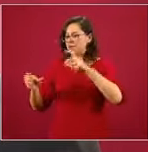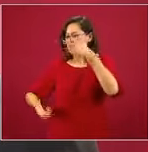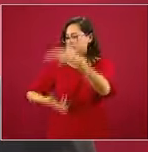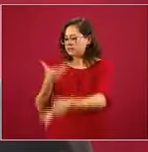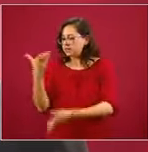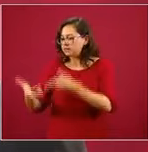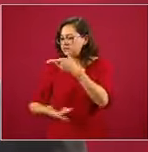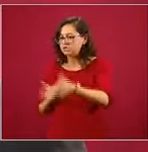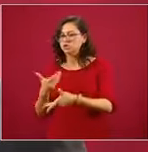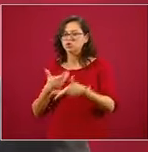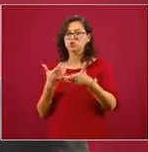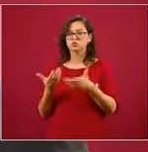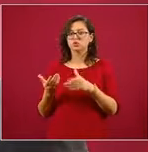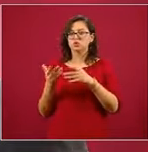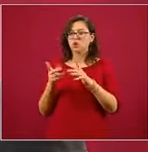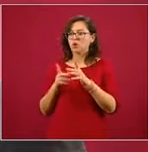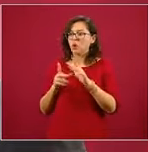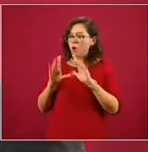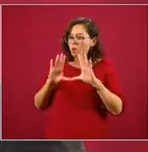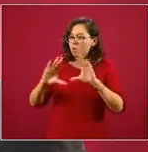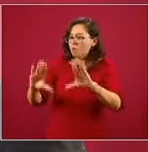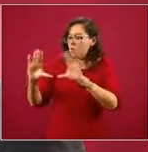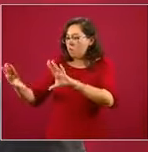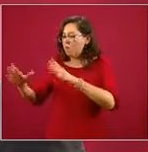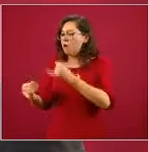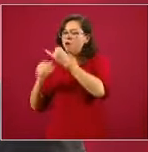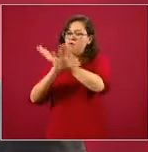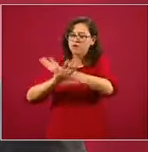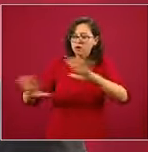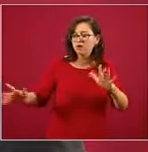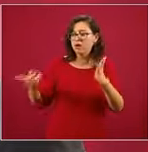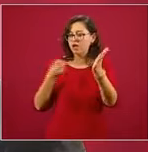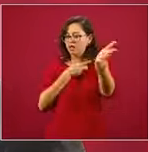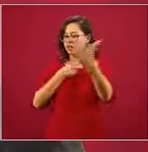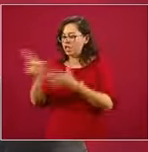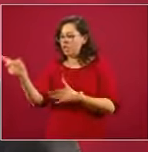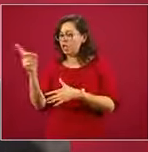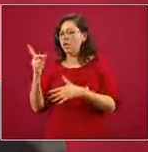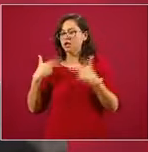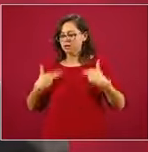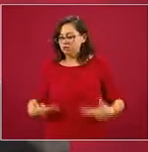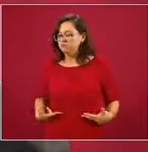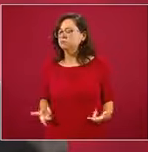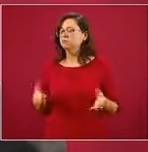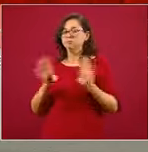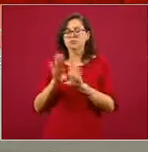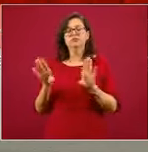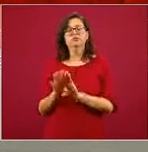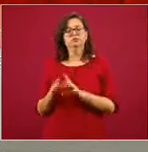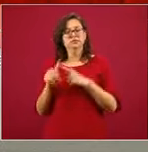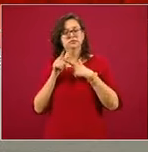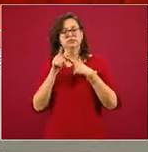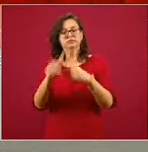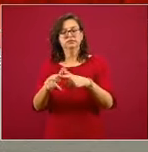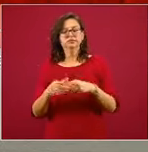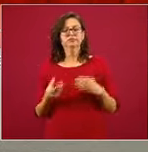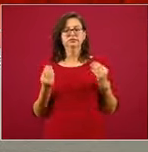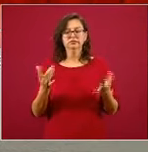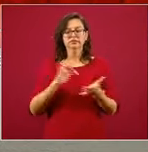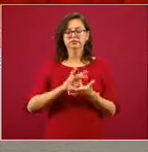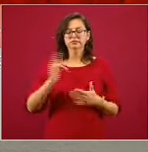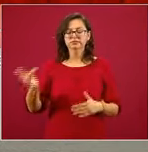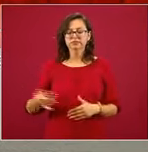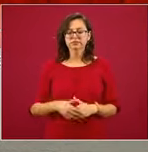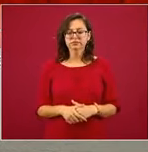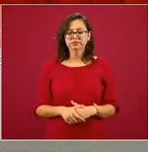necesarios para garantizar este derecho humano y derecho constitucional? Muchas gracias, doctora Berdichevsky. Le